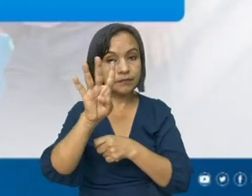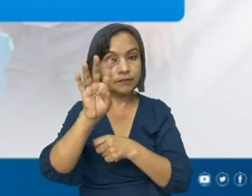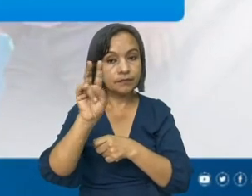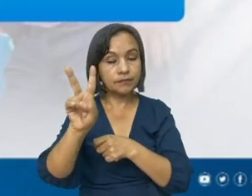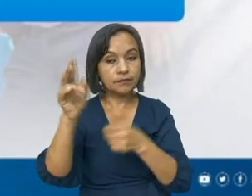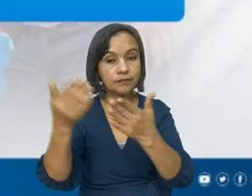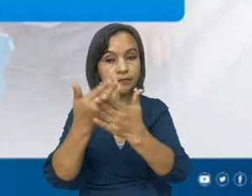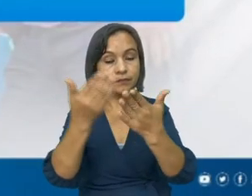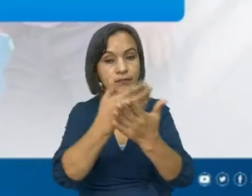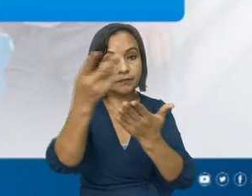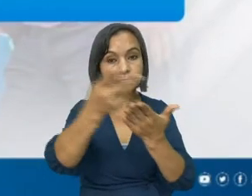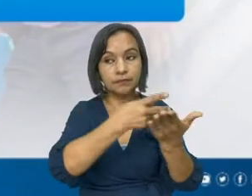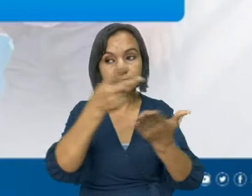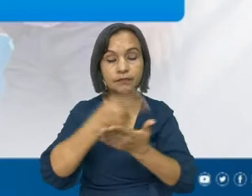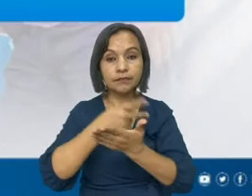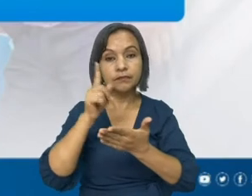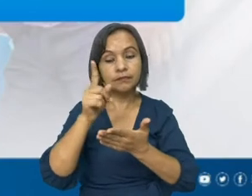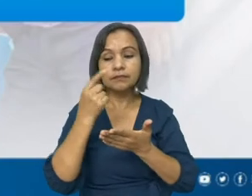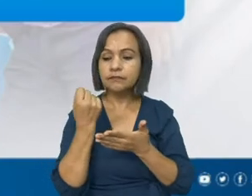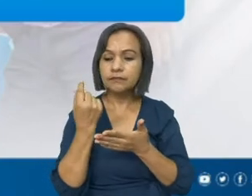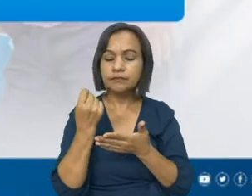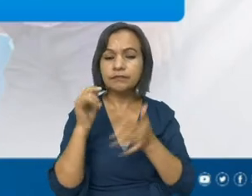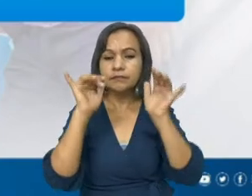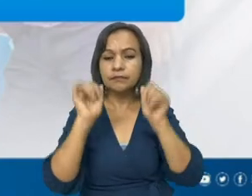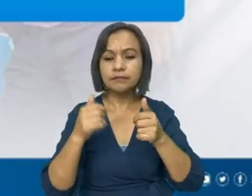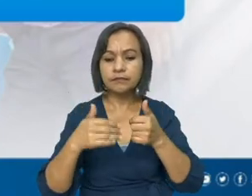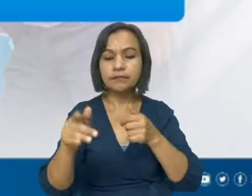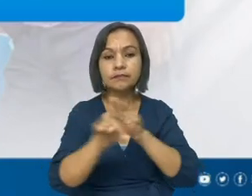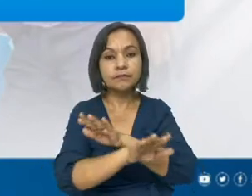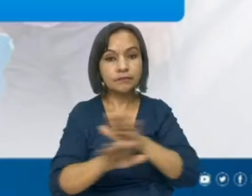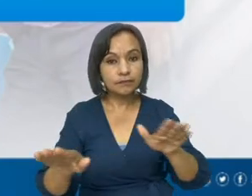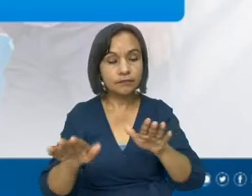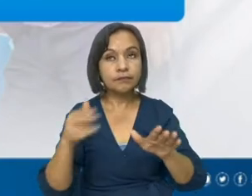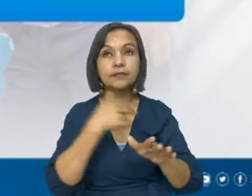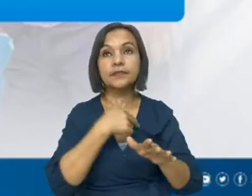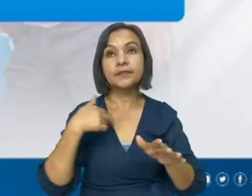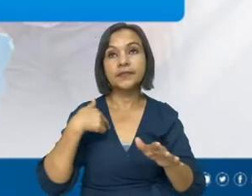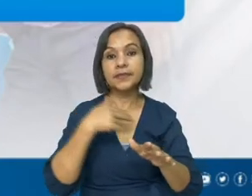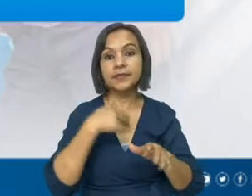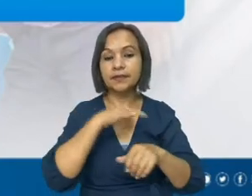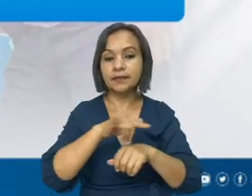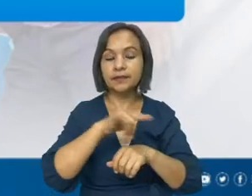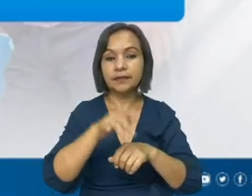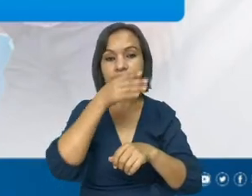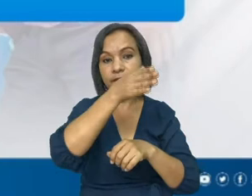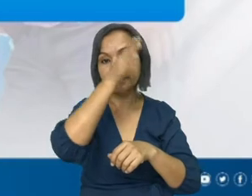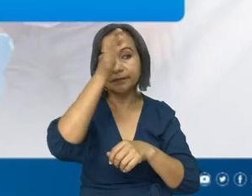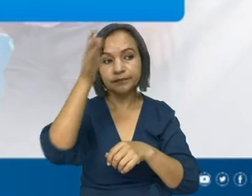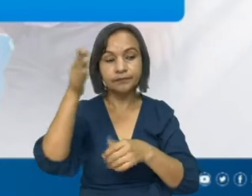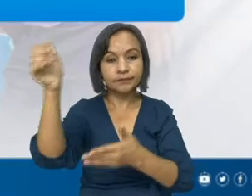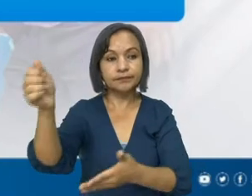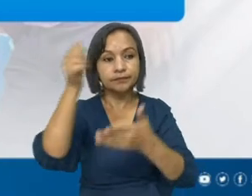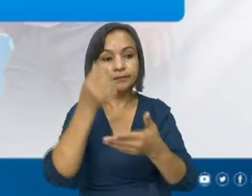142 nuevos proyectos y unos que ya los tenemos finalizados, y vamos a buscar también la gestión de los recursos